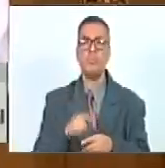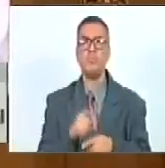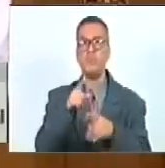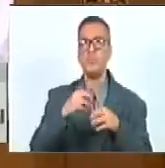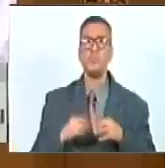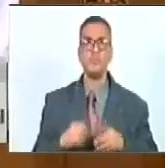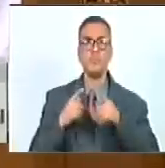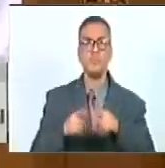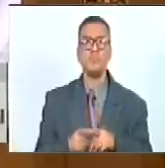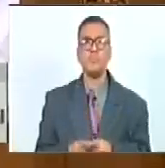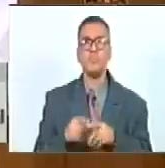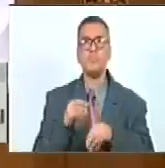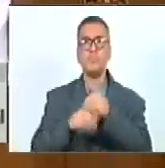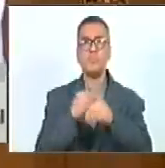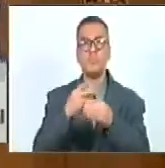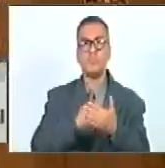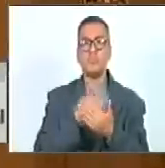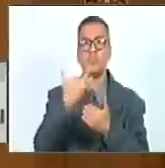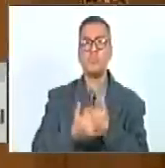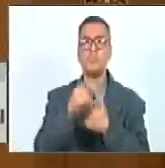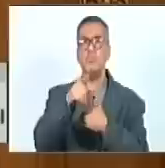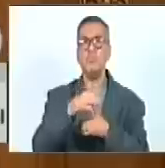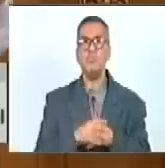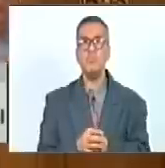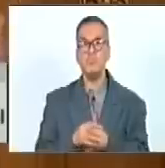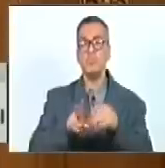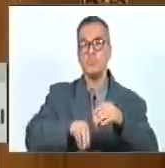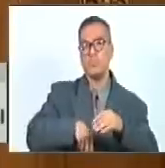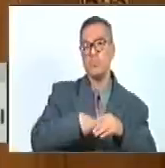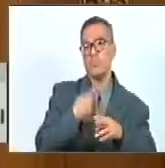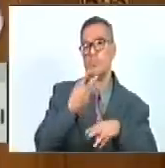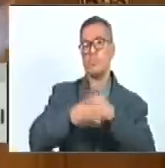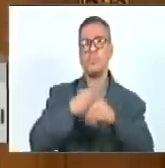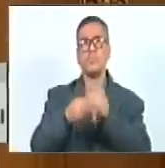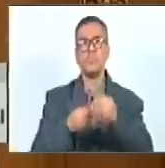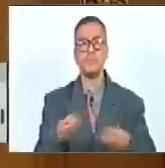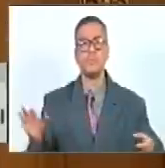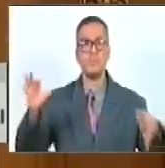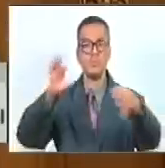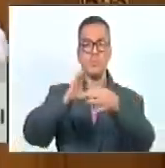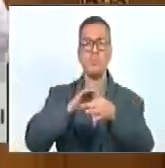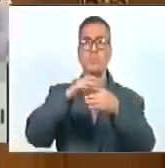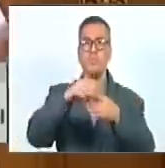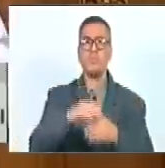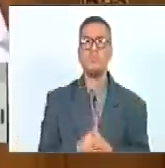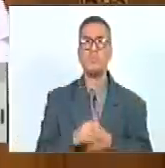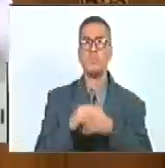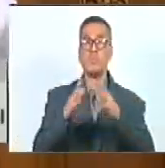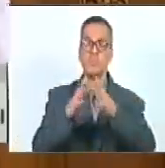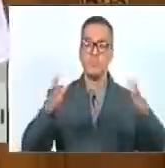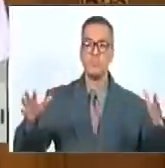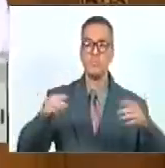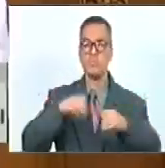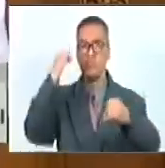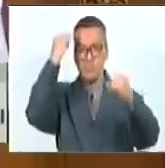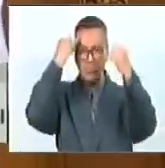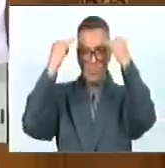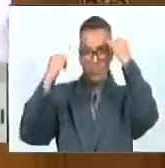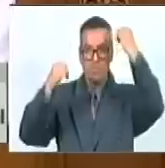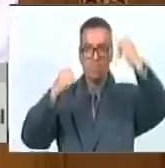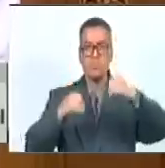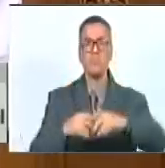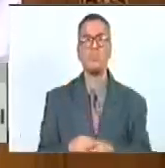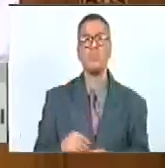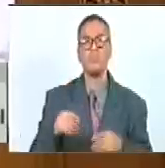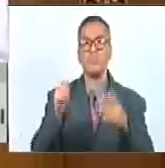este sentido nos estamos planteando que podamos establecer alianzas macros estratégicas para